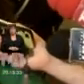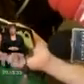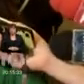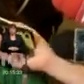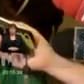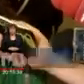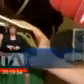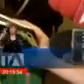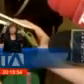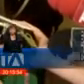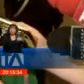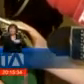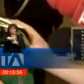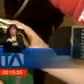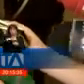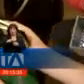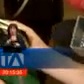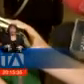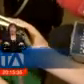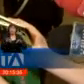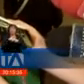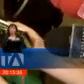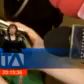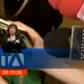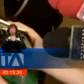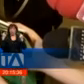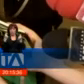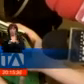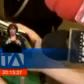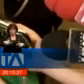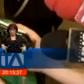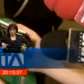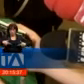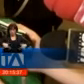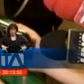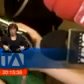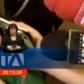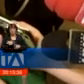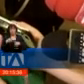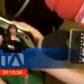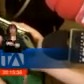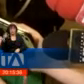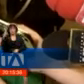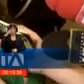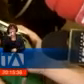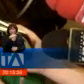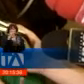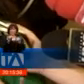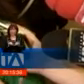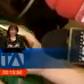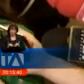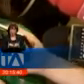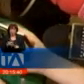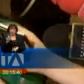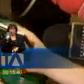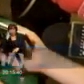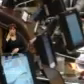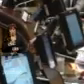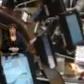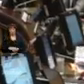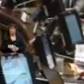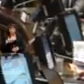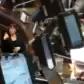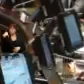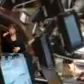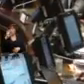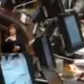de votos finalmente, y la bancada morenista, con estos problemas, con estas dificultades, sigue siendo la bancada mayoritaria.